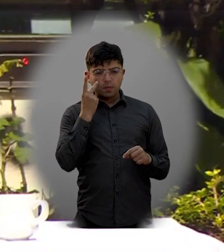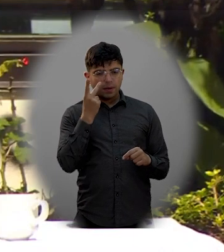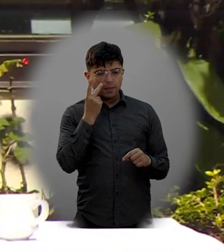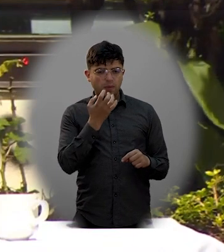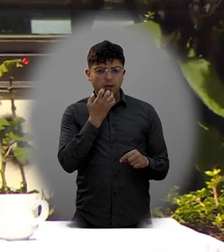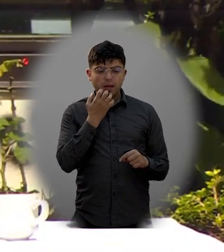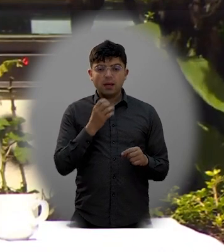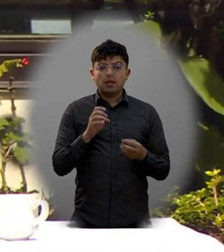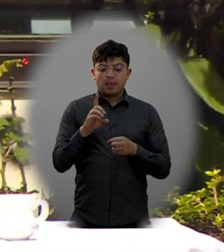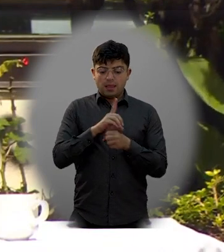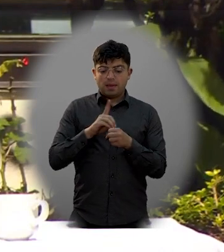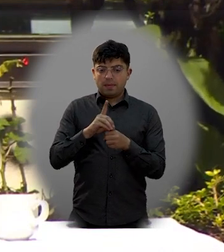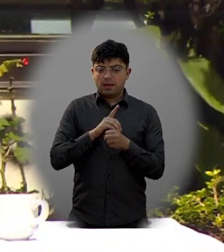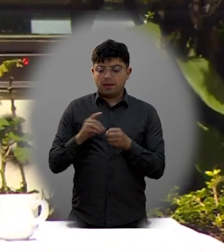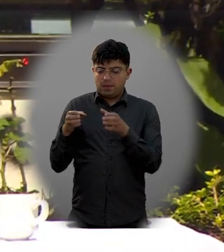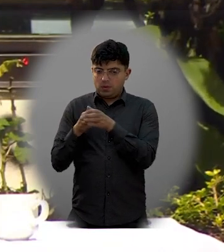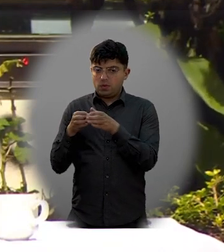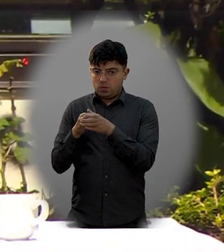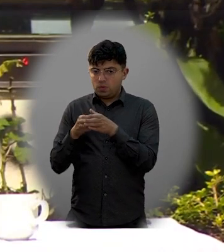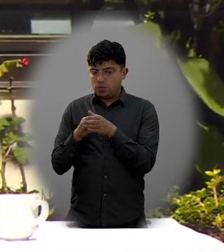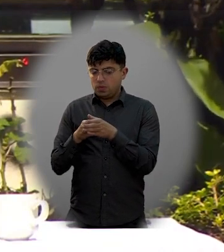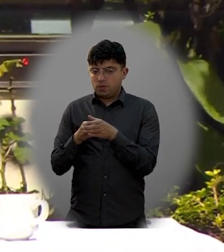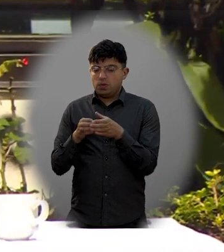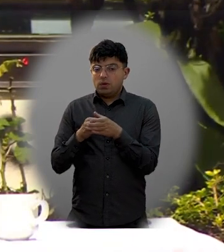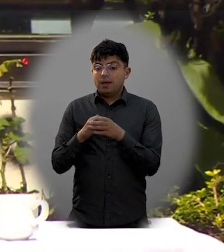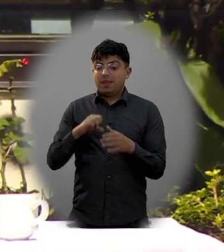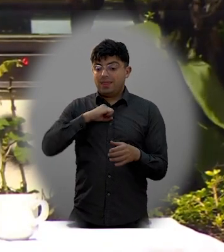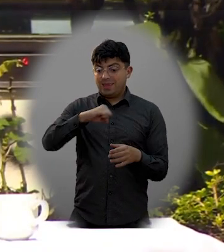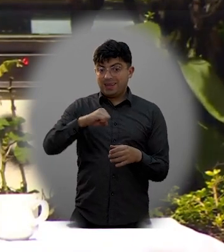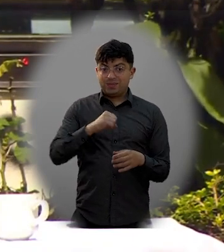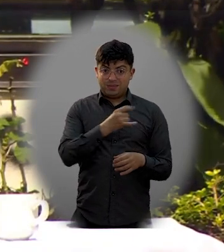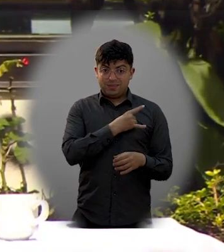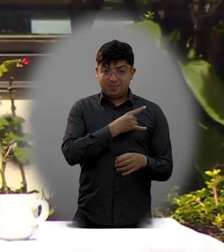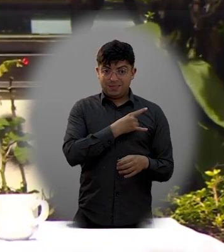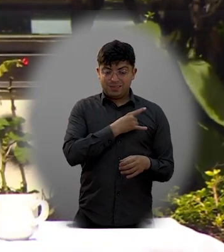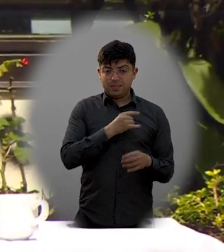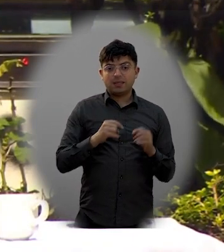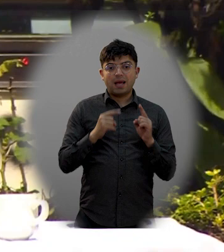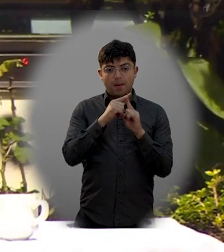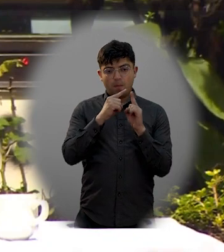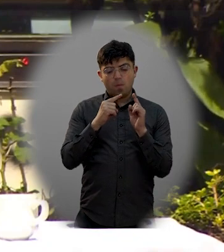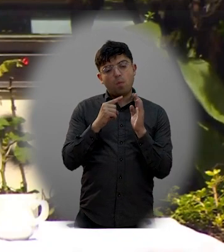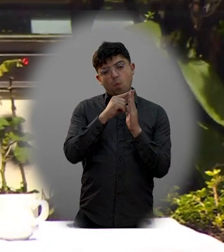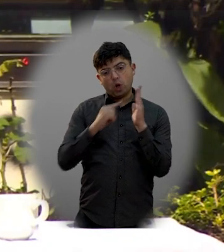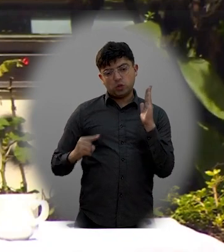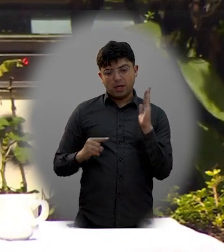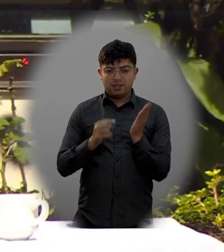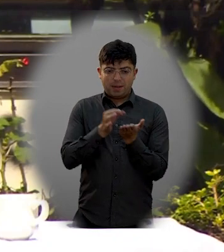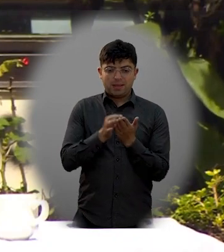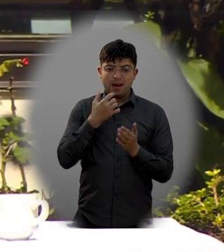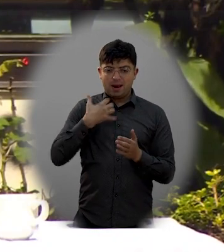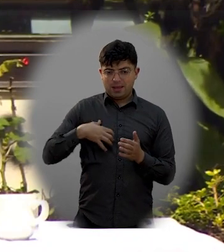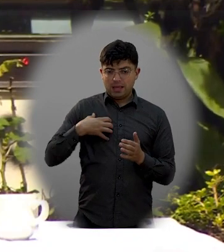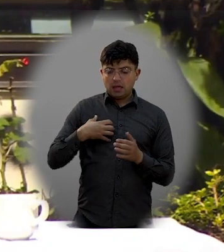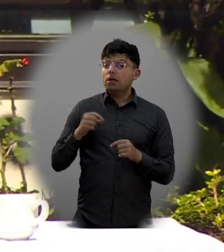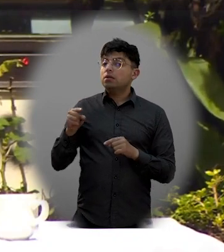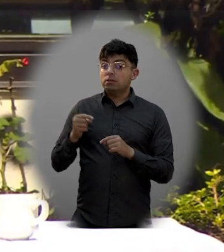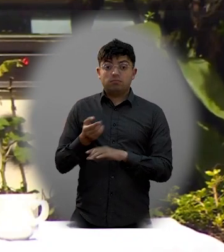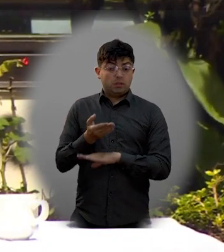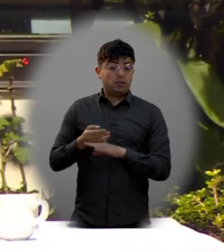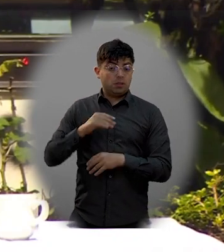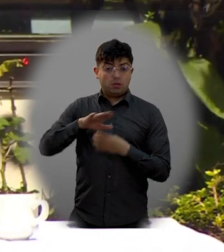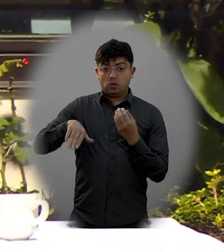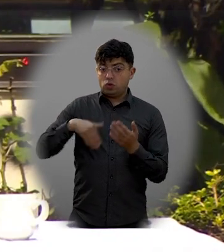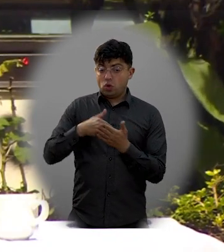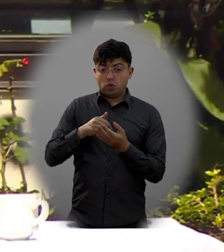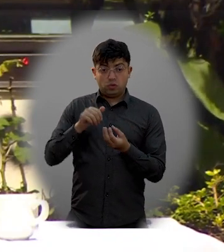el Departamento de Derecho de la Universidad de Buenos Aires, se le exige que a todos los maestros y maestras